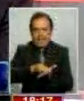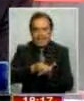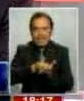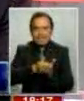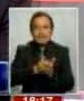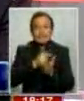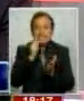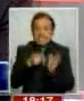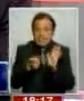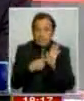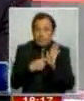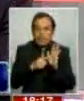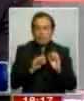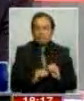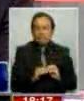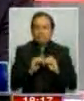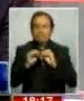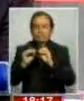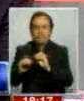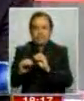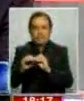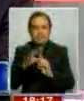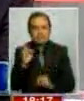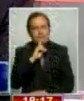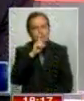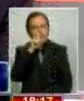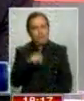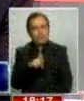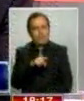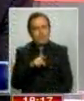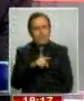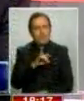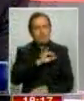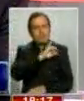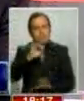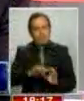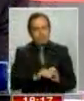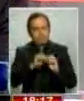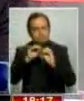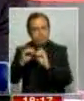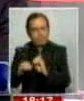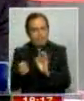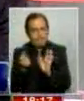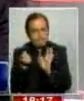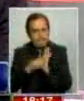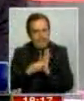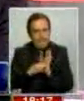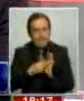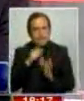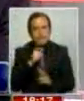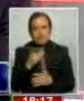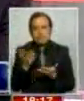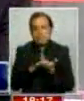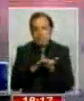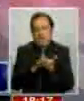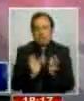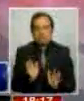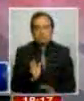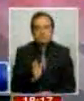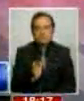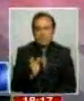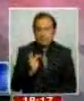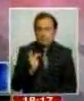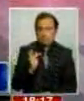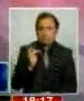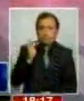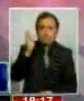de los impuestos. Entonces la pregunta que hay que hacerse acá es que si se difiere el pago de los impuestos, déjame ponerte un caso, al infinito.